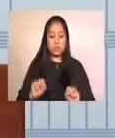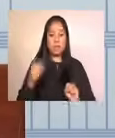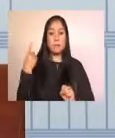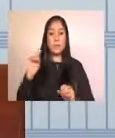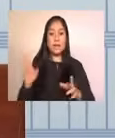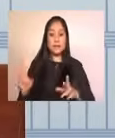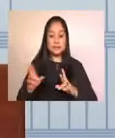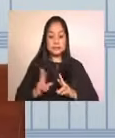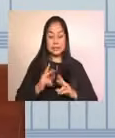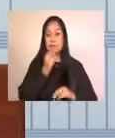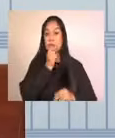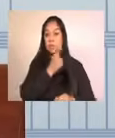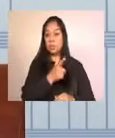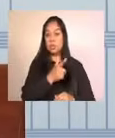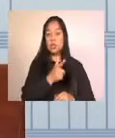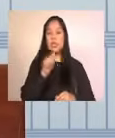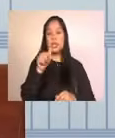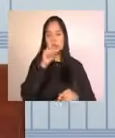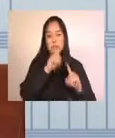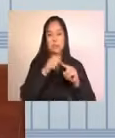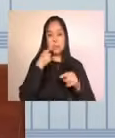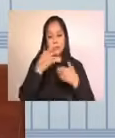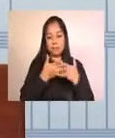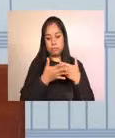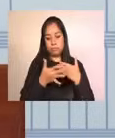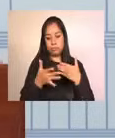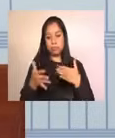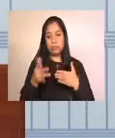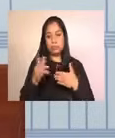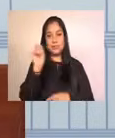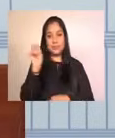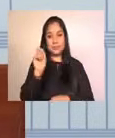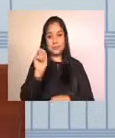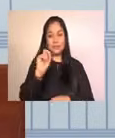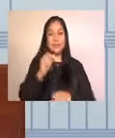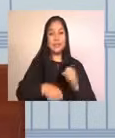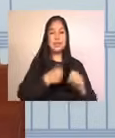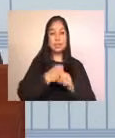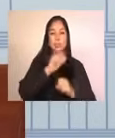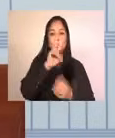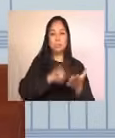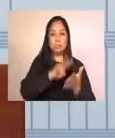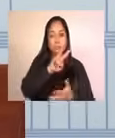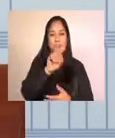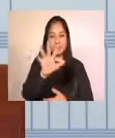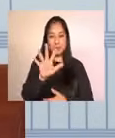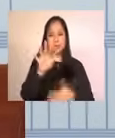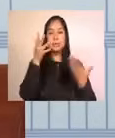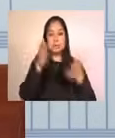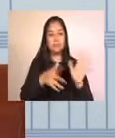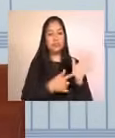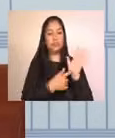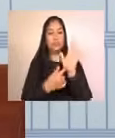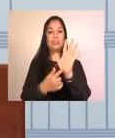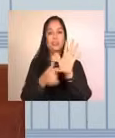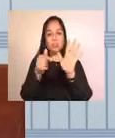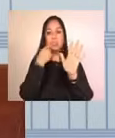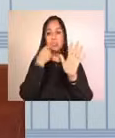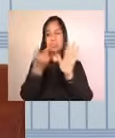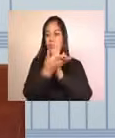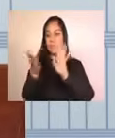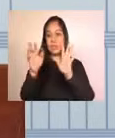recepción de denuncias que en los primeros meses del año siguiente se pondrá a disposición de la